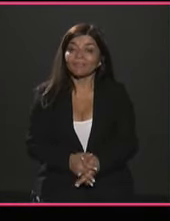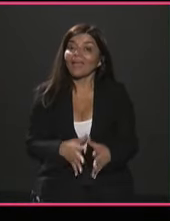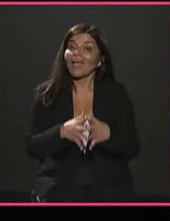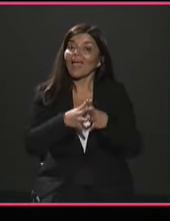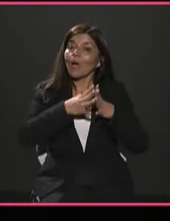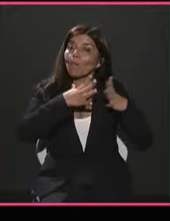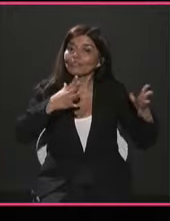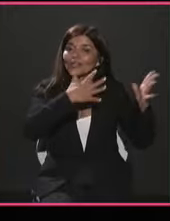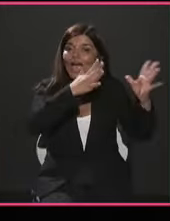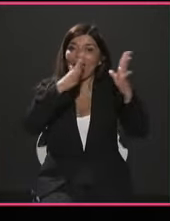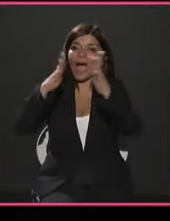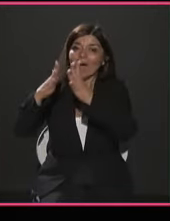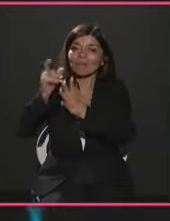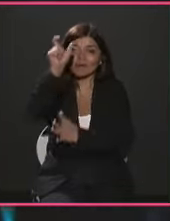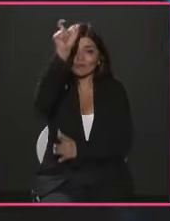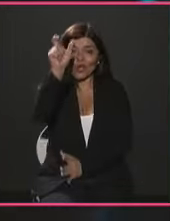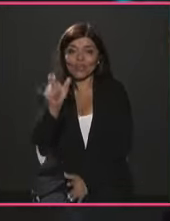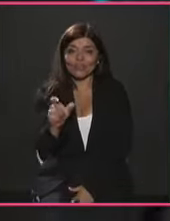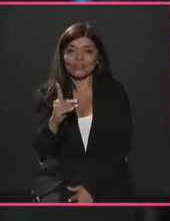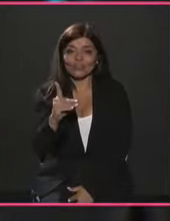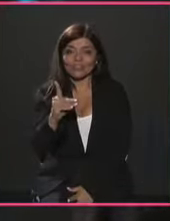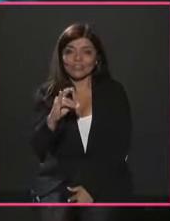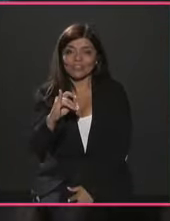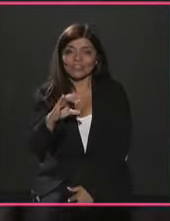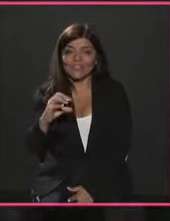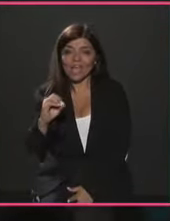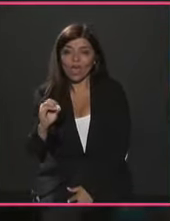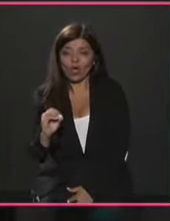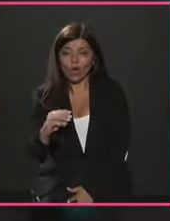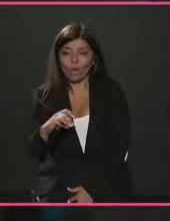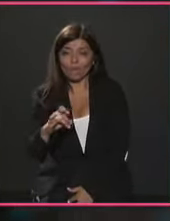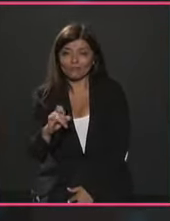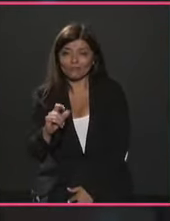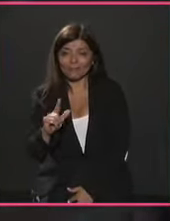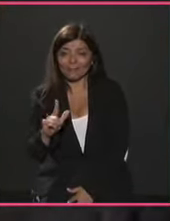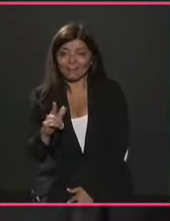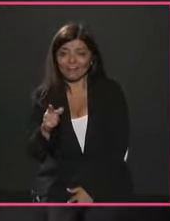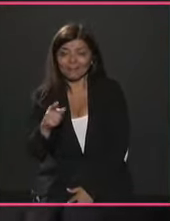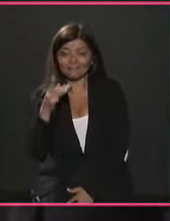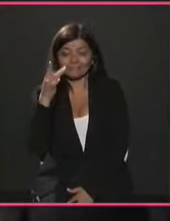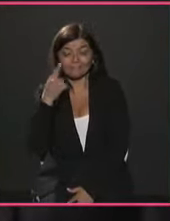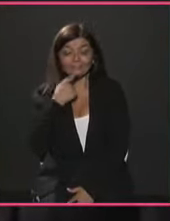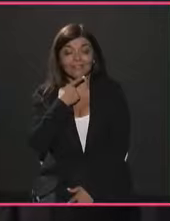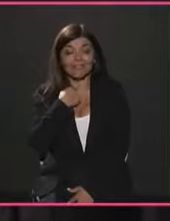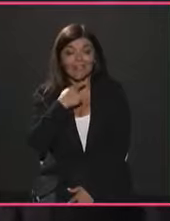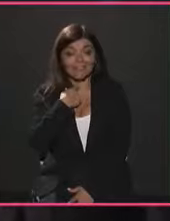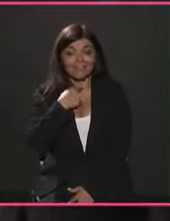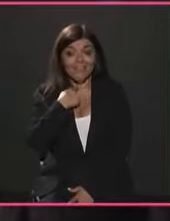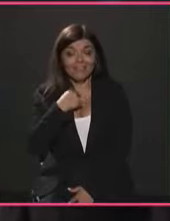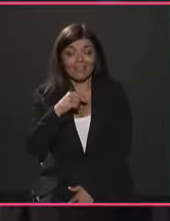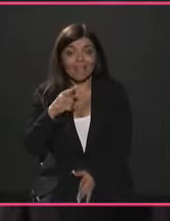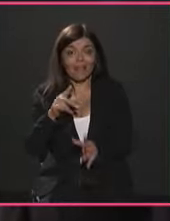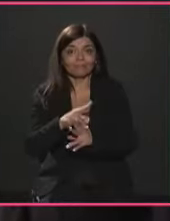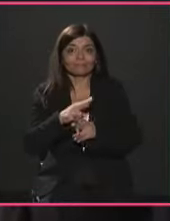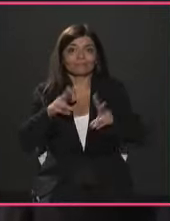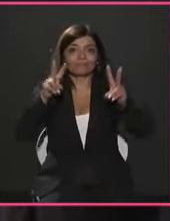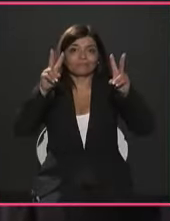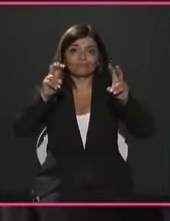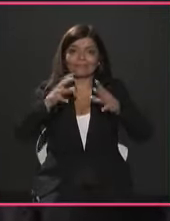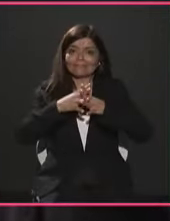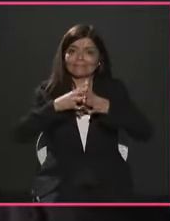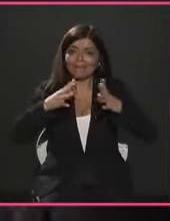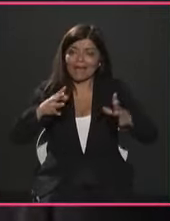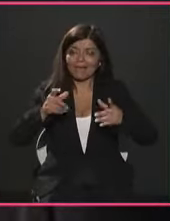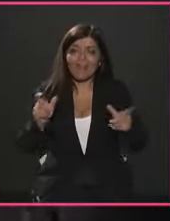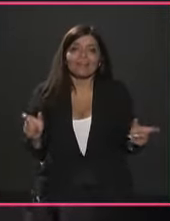grandes aplausos se llevó Diego Manuel Así es super interesante viste que la la Inteligencia artificial que es el gran tema de este congreso